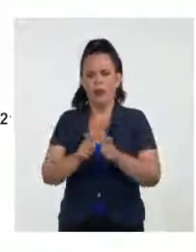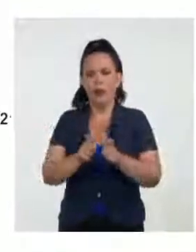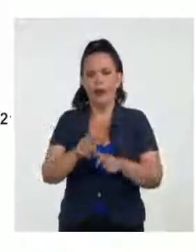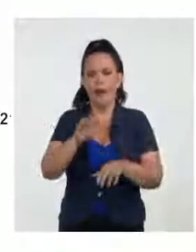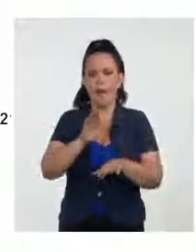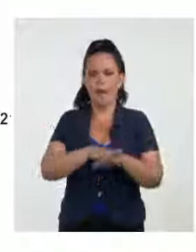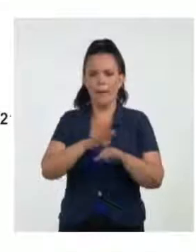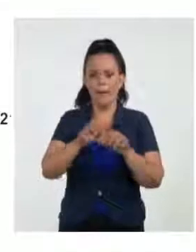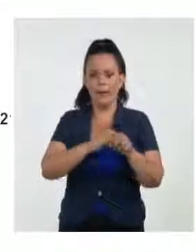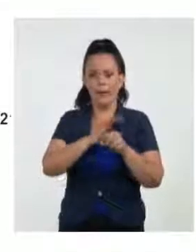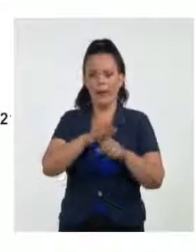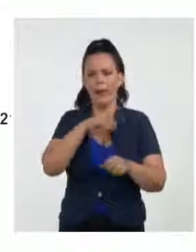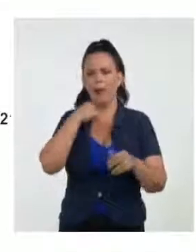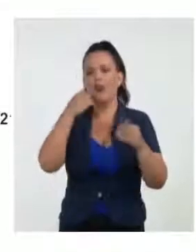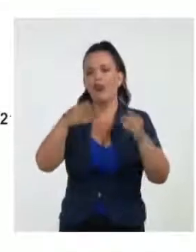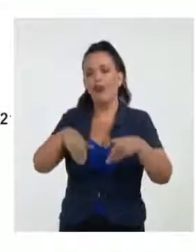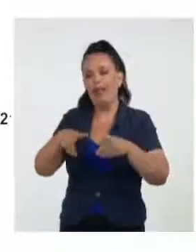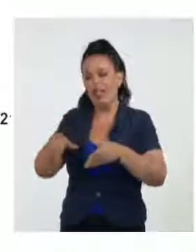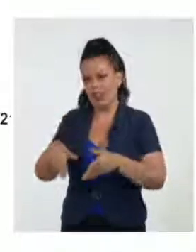también hay